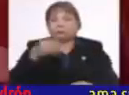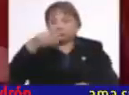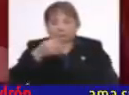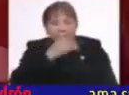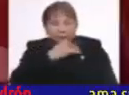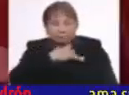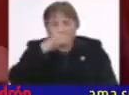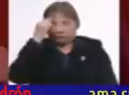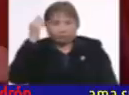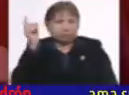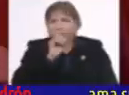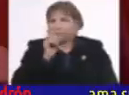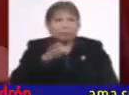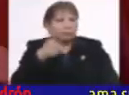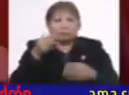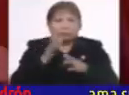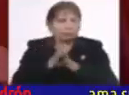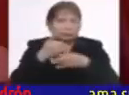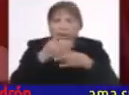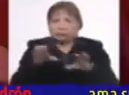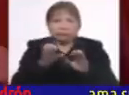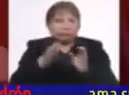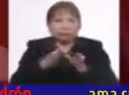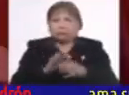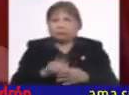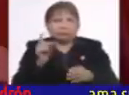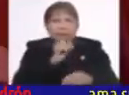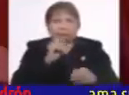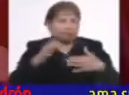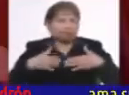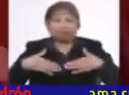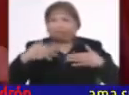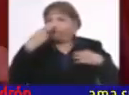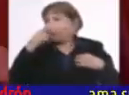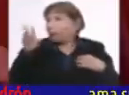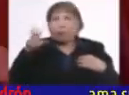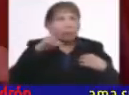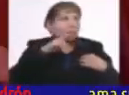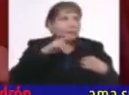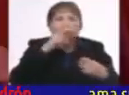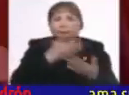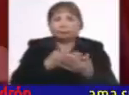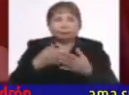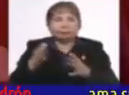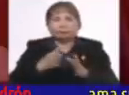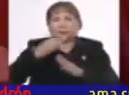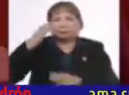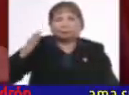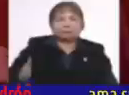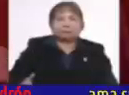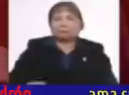consciente que no hay otra forma de hacerlo no podría mirar al otro lado ni ponerme de costado